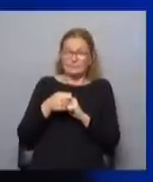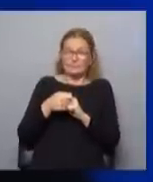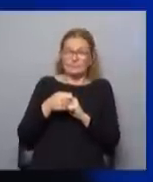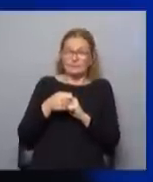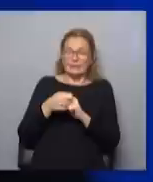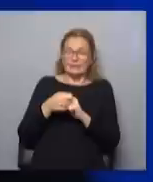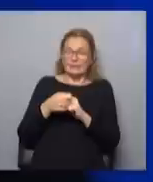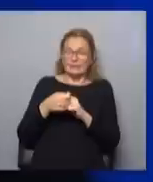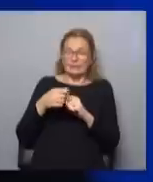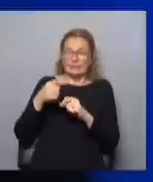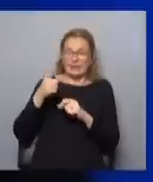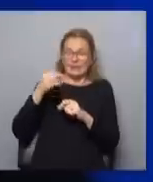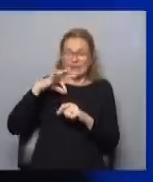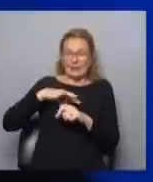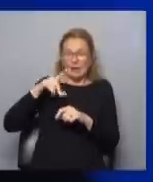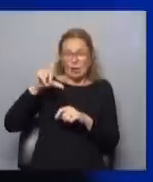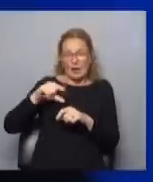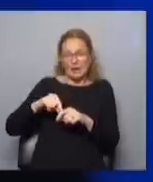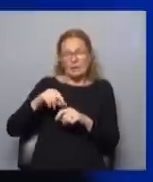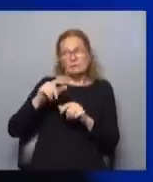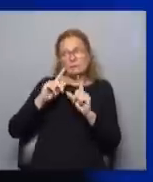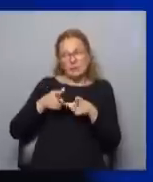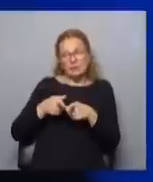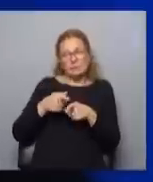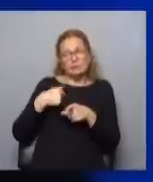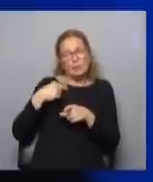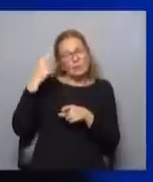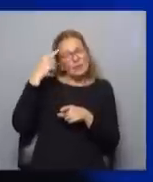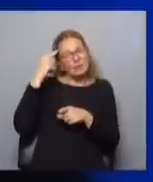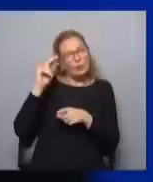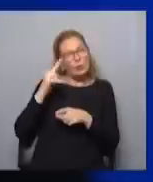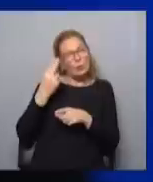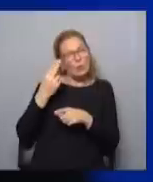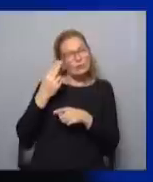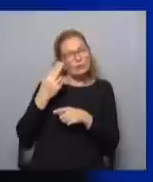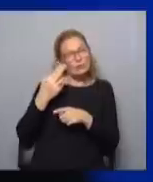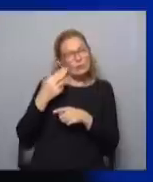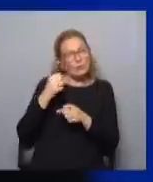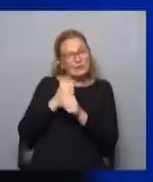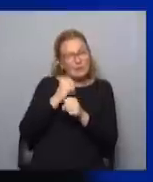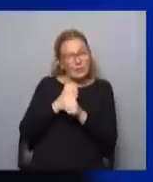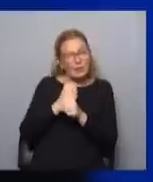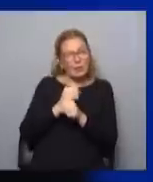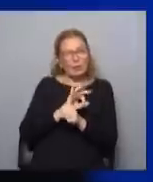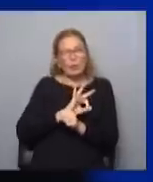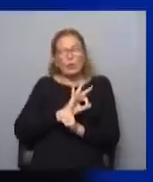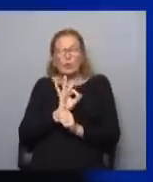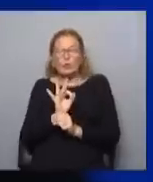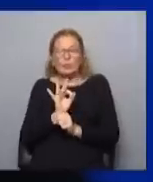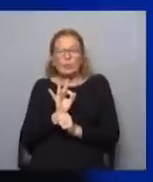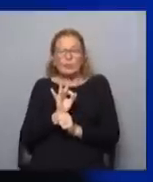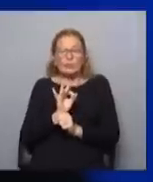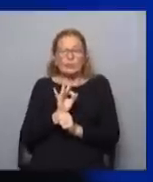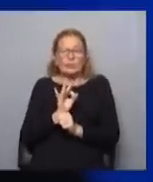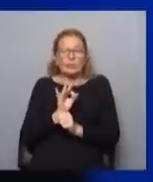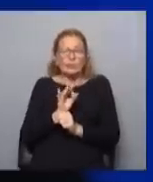la caída del salario yo creo que también el uruguayo tuvo espalda o el trabajador o el